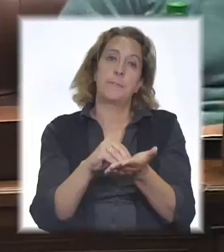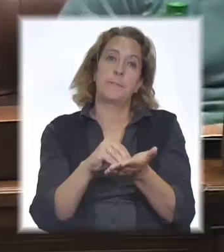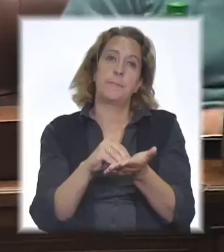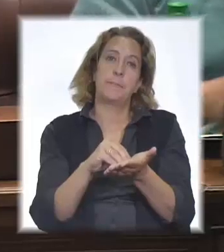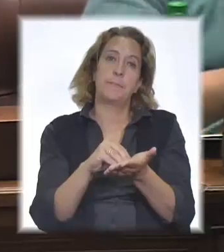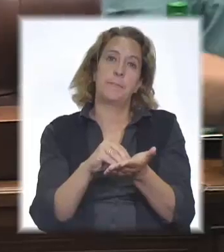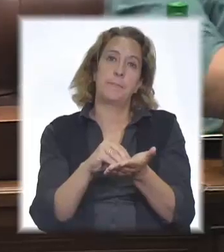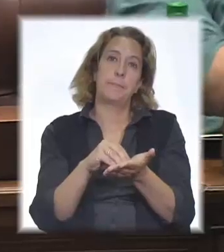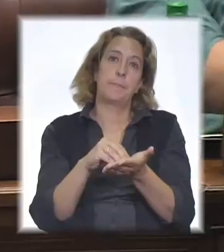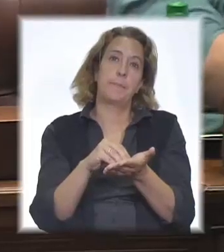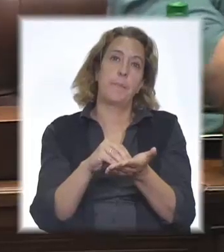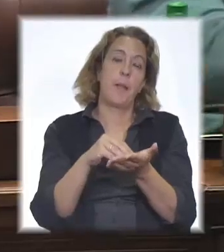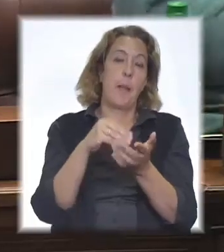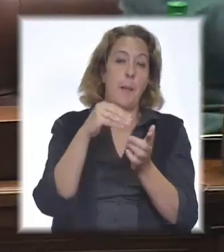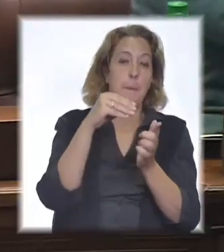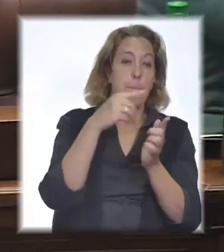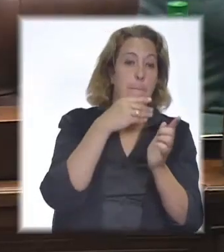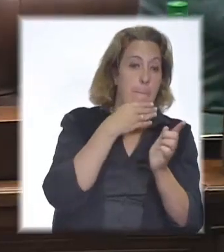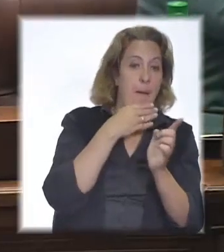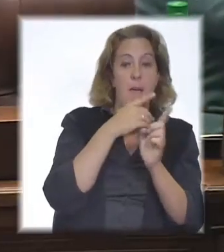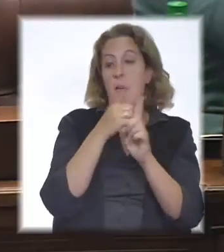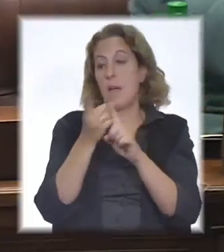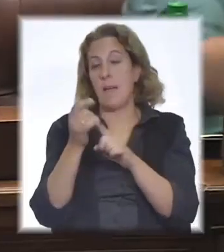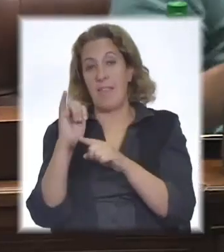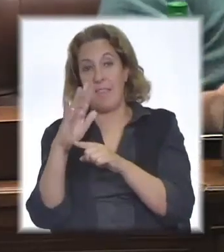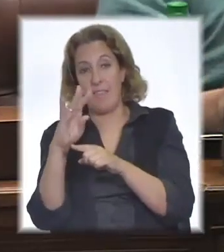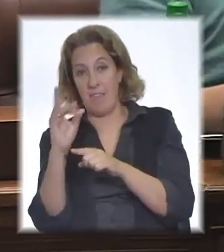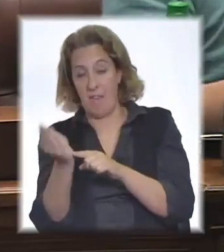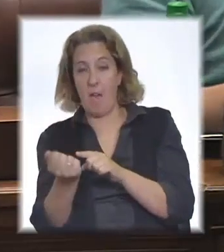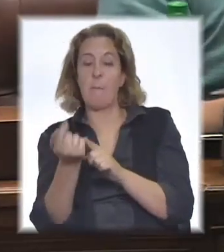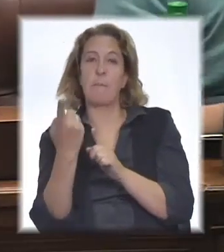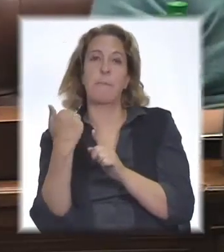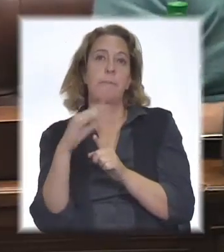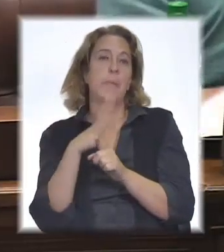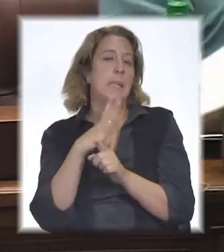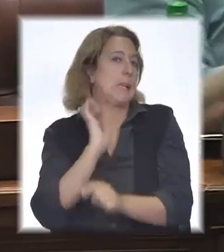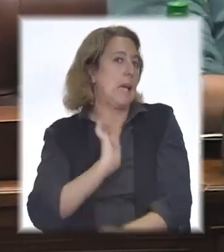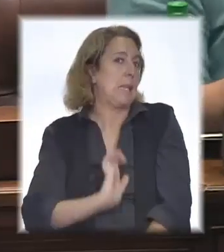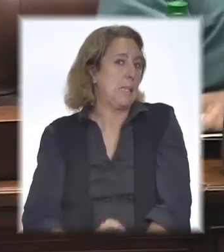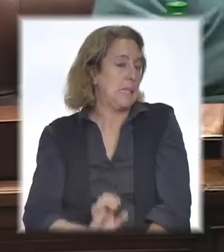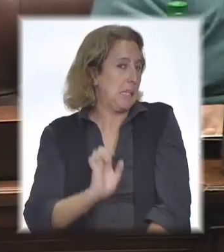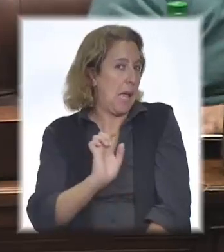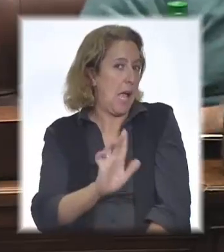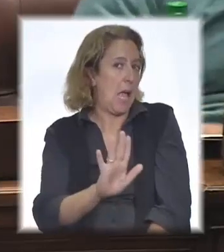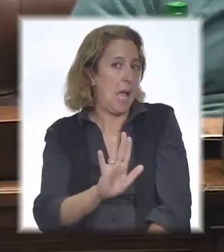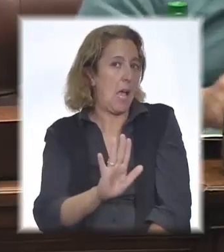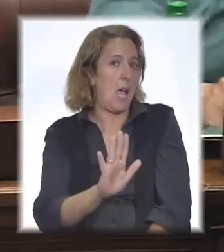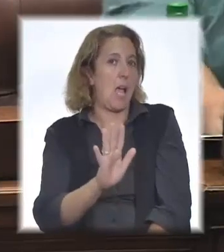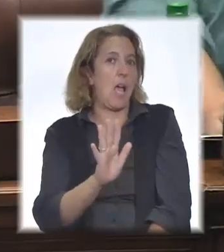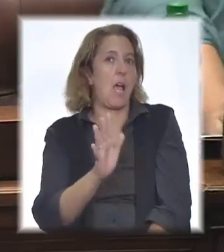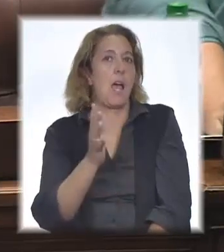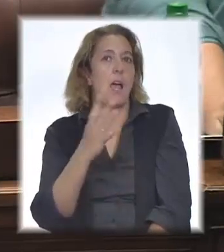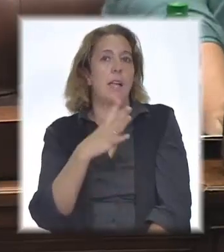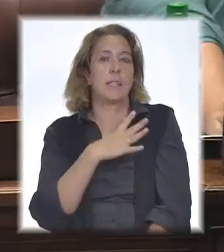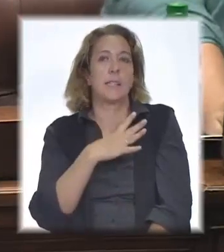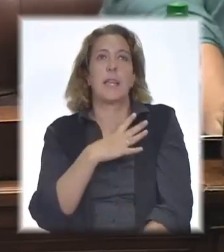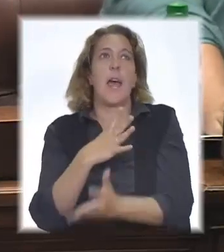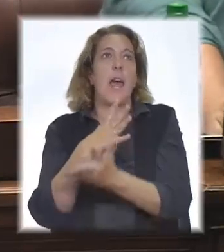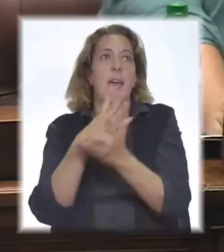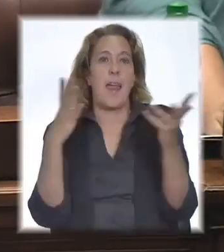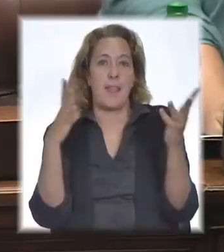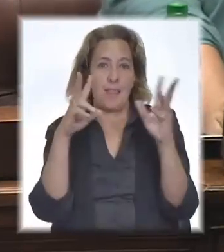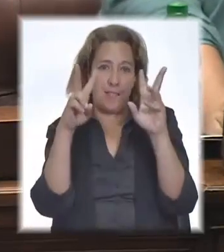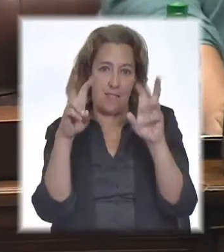tanto mario como idea creo que tienen la característica en común de haber tocado los grandes temas